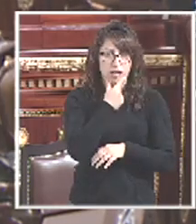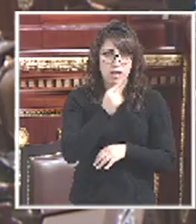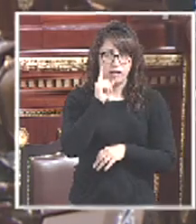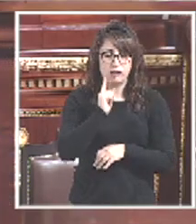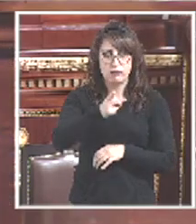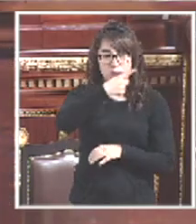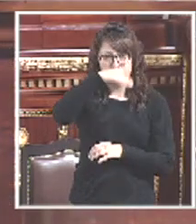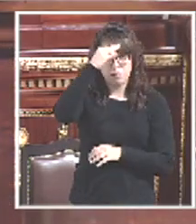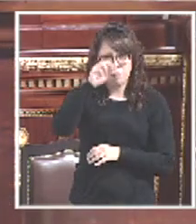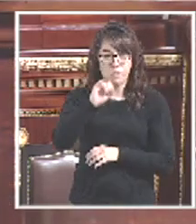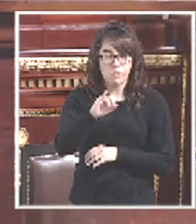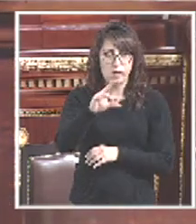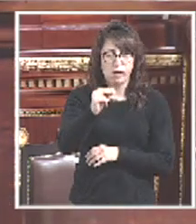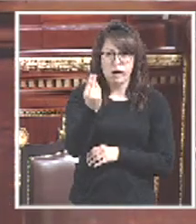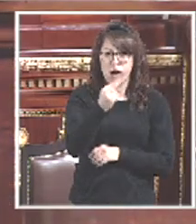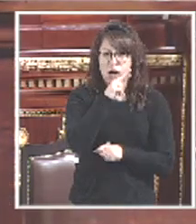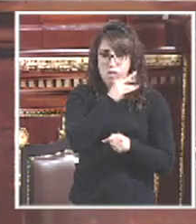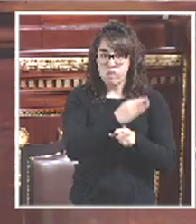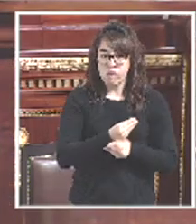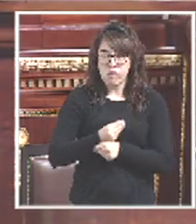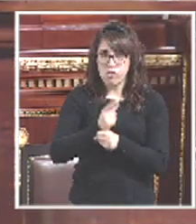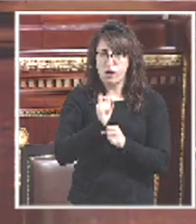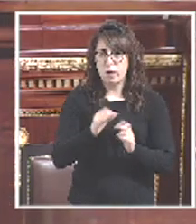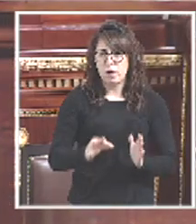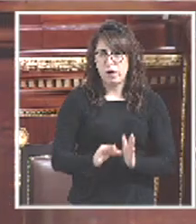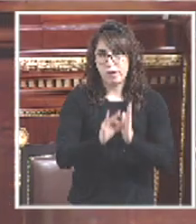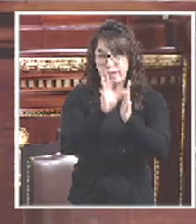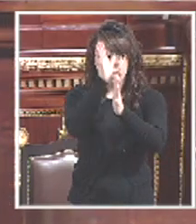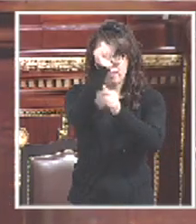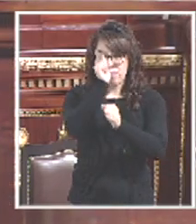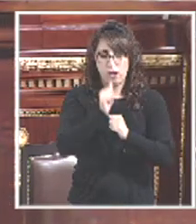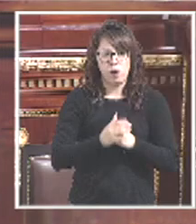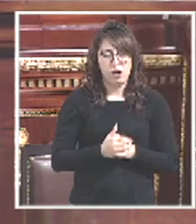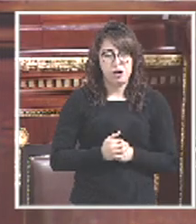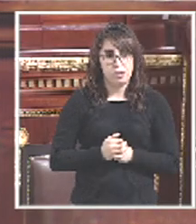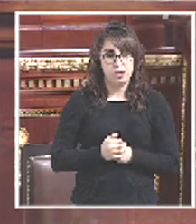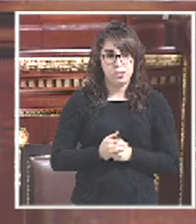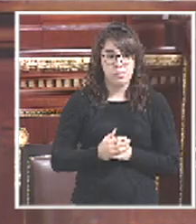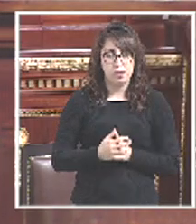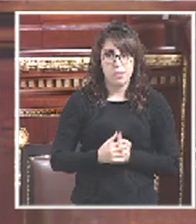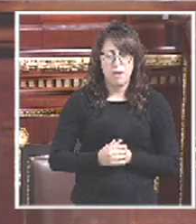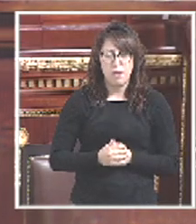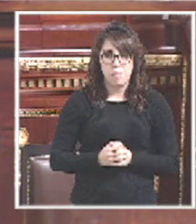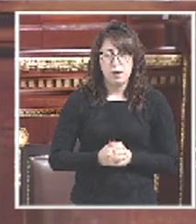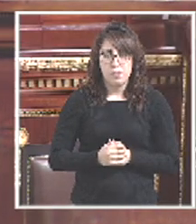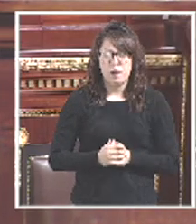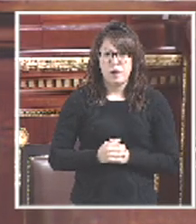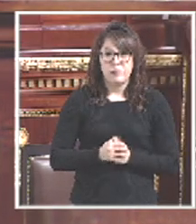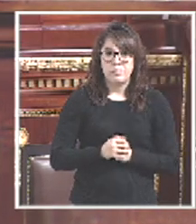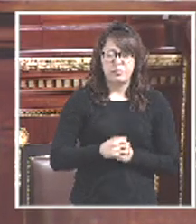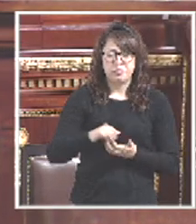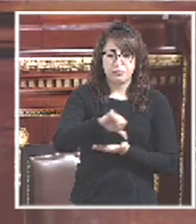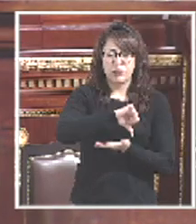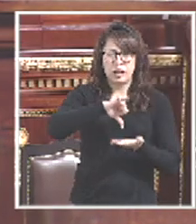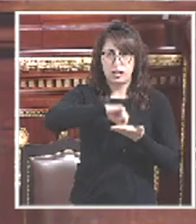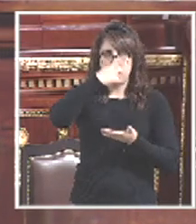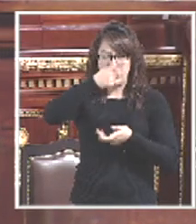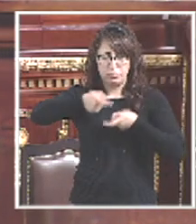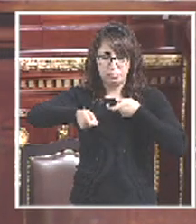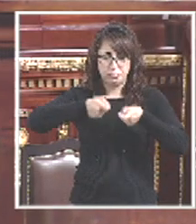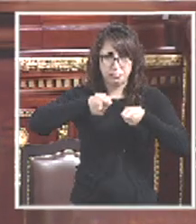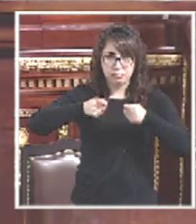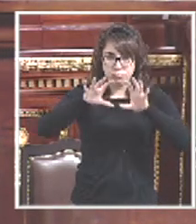a consideración de todos y cada uno de ustedes el siguiente punto de acuerdo. El Centro de Comando, Control,